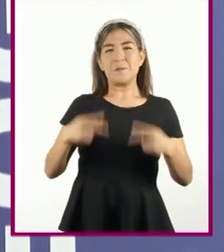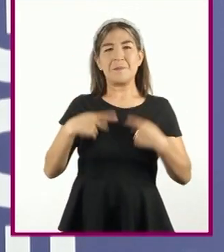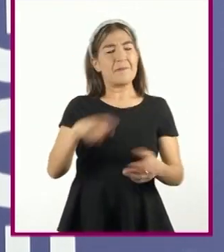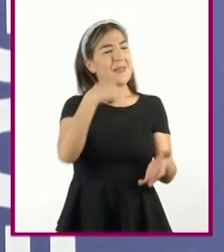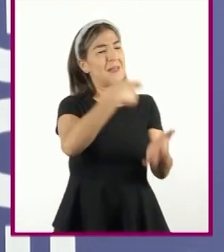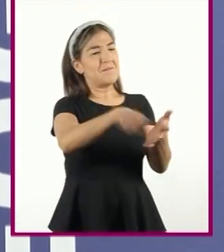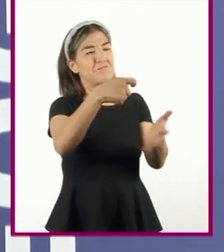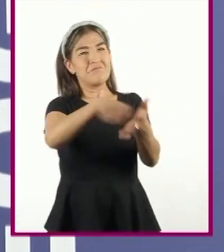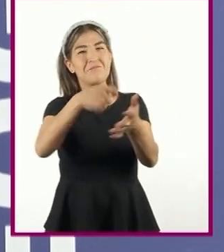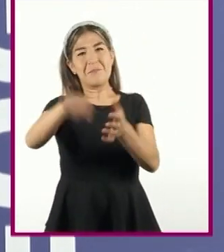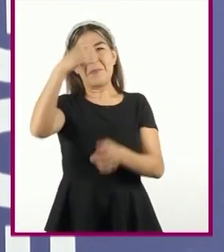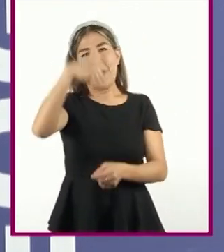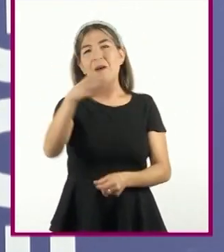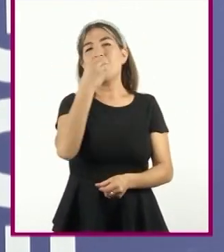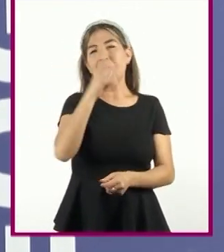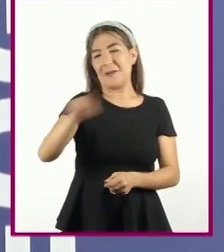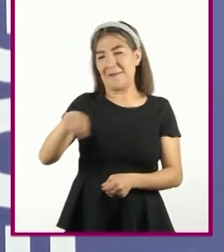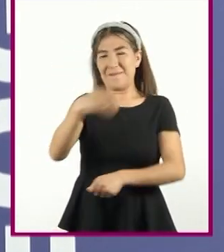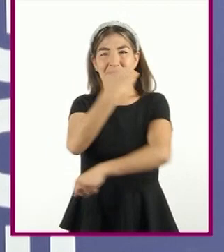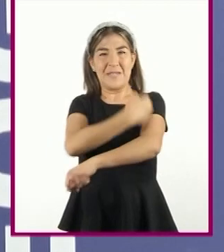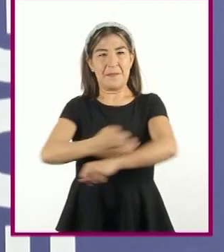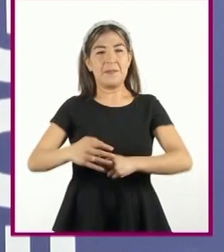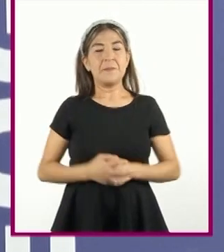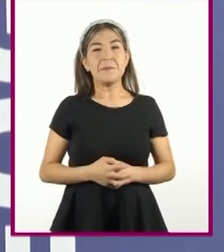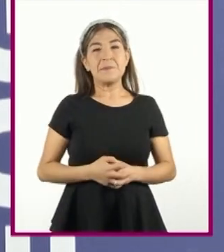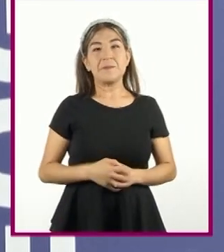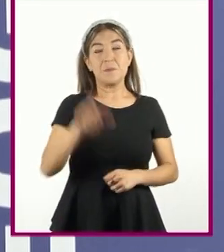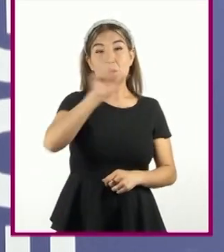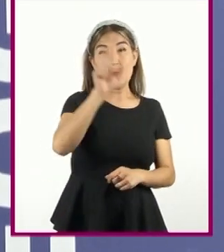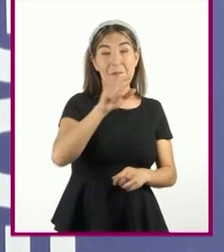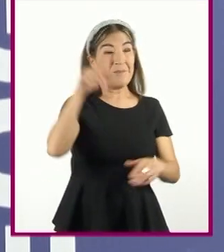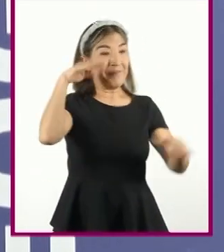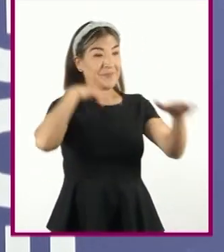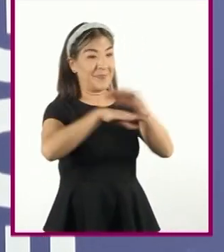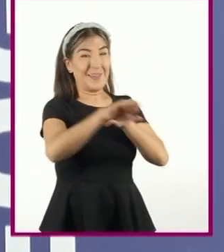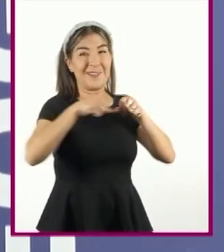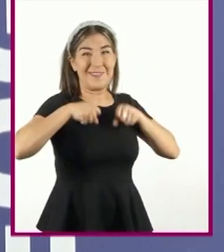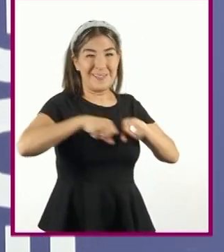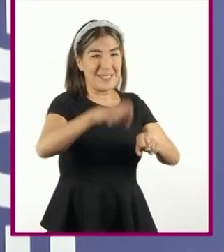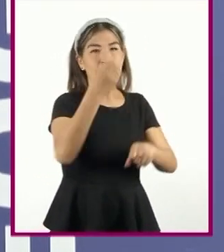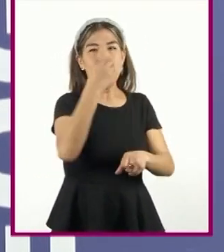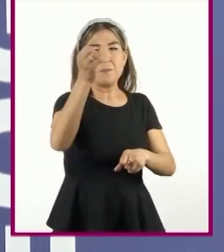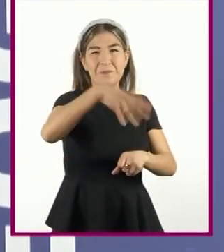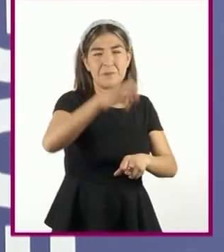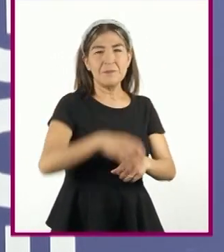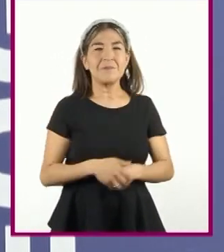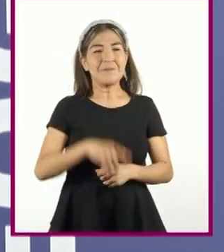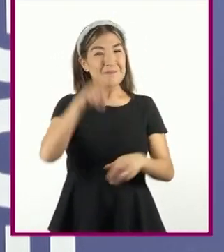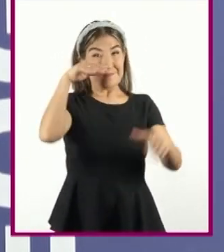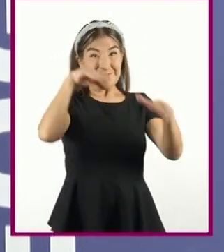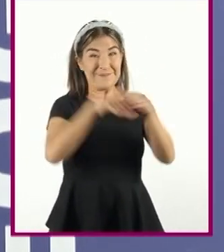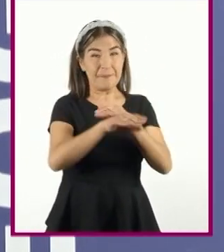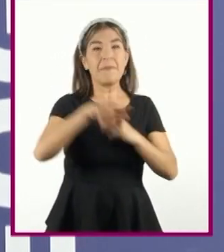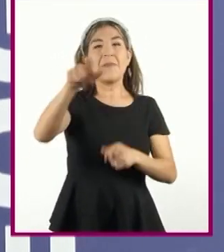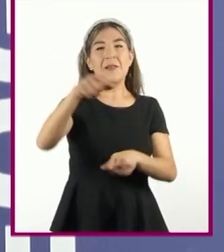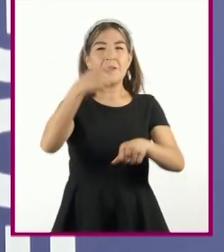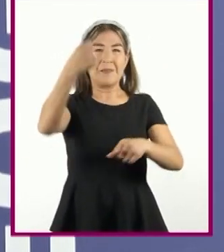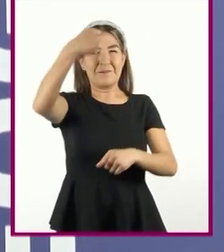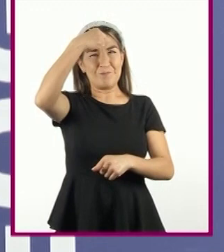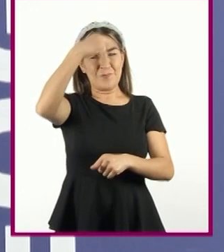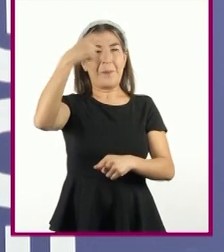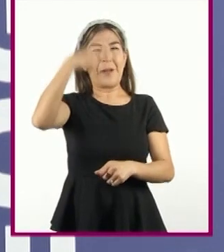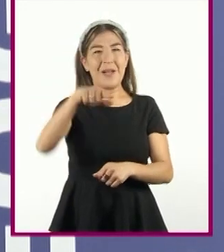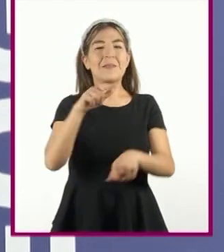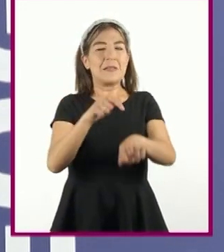compras para la comida de su familia. Al ingresar al supermercado, les toman la temperatura y les proporcionan